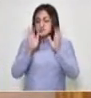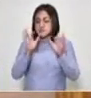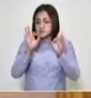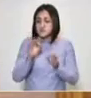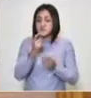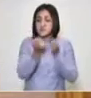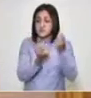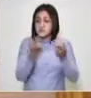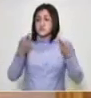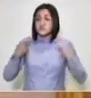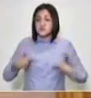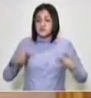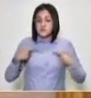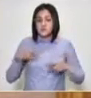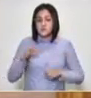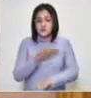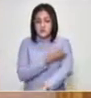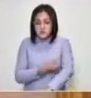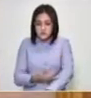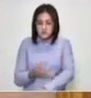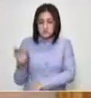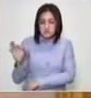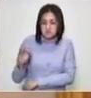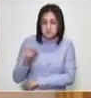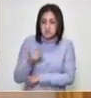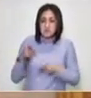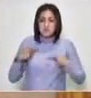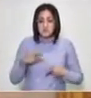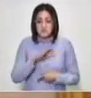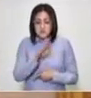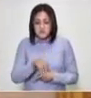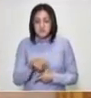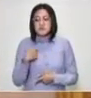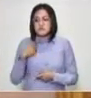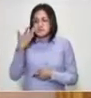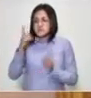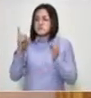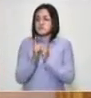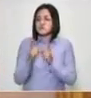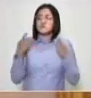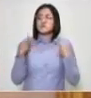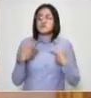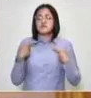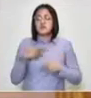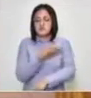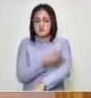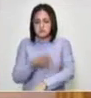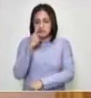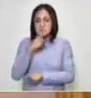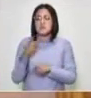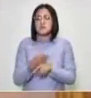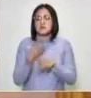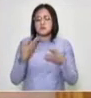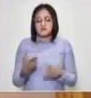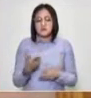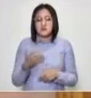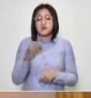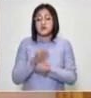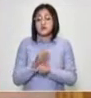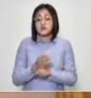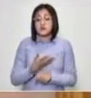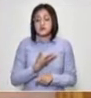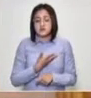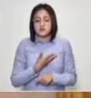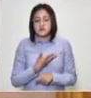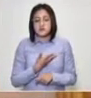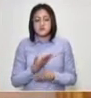formal a algunas personas, familiares de las personas fallecidas. Al parecer, por los datos hasta ahora obtenidos,